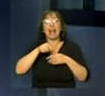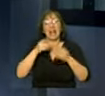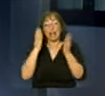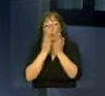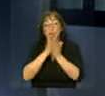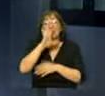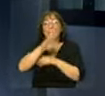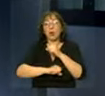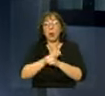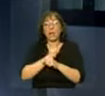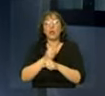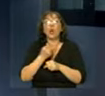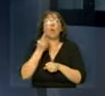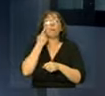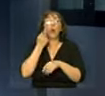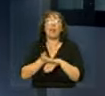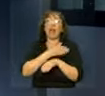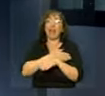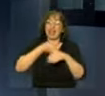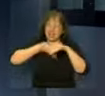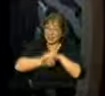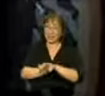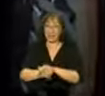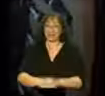5 años y que requiere una prueba de ingreso.